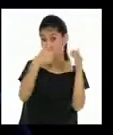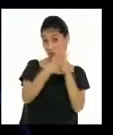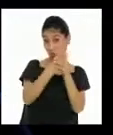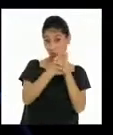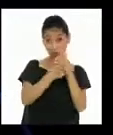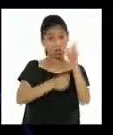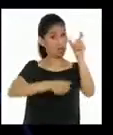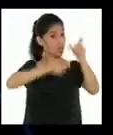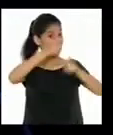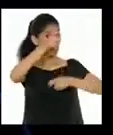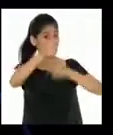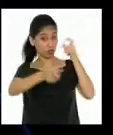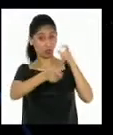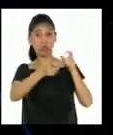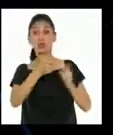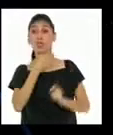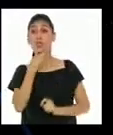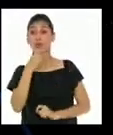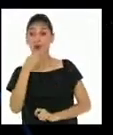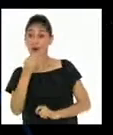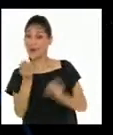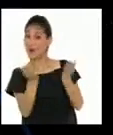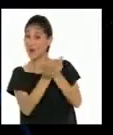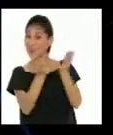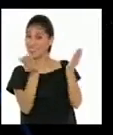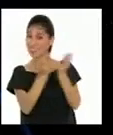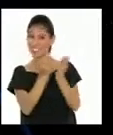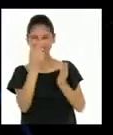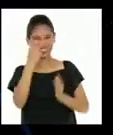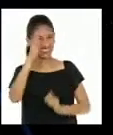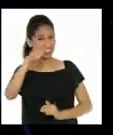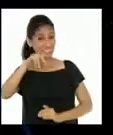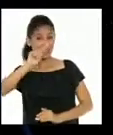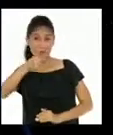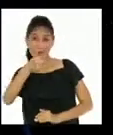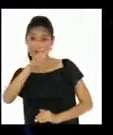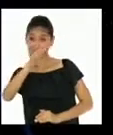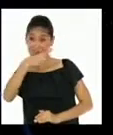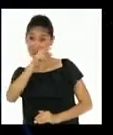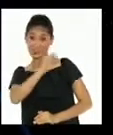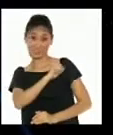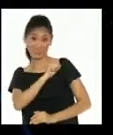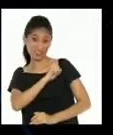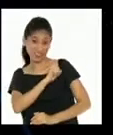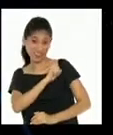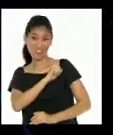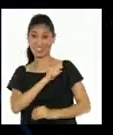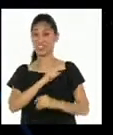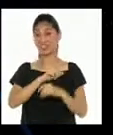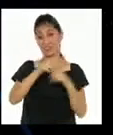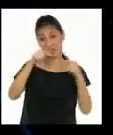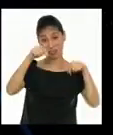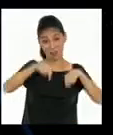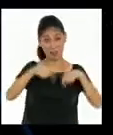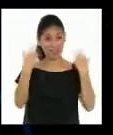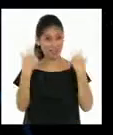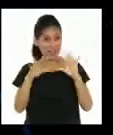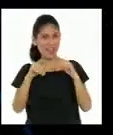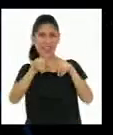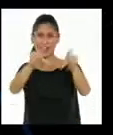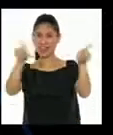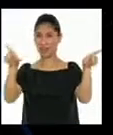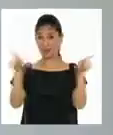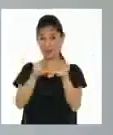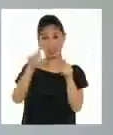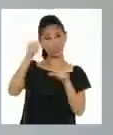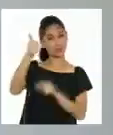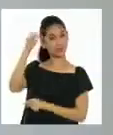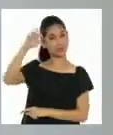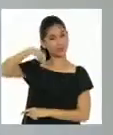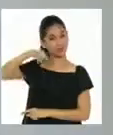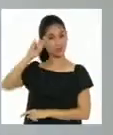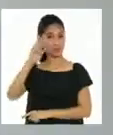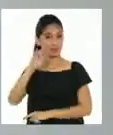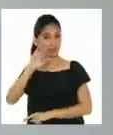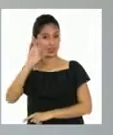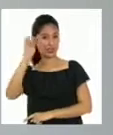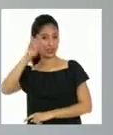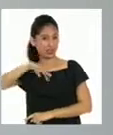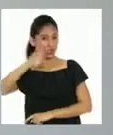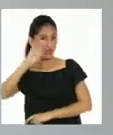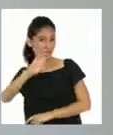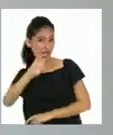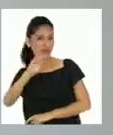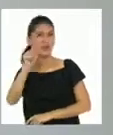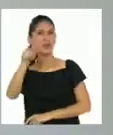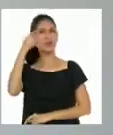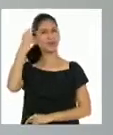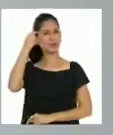primero y segundo de secundaria matriculados en este año 2021 en la región Apurímac. Imagínate, si